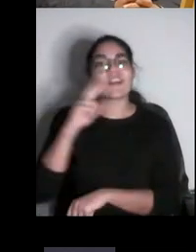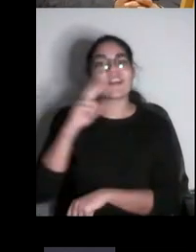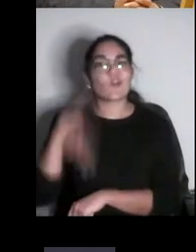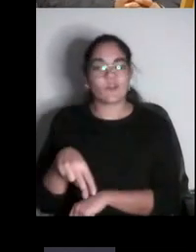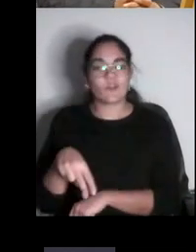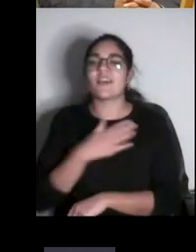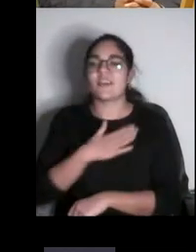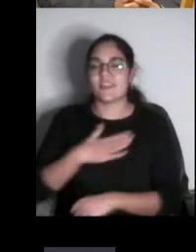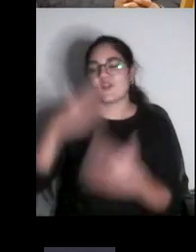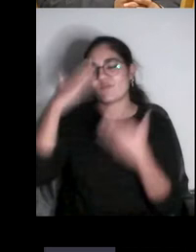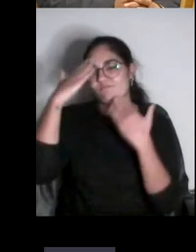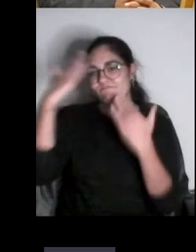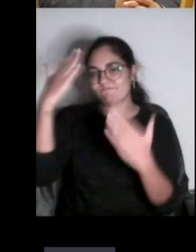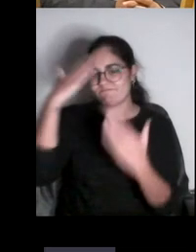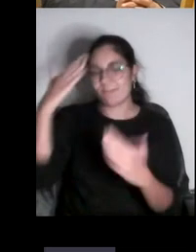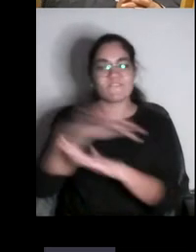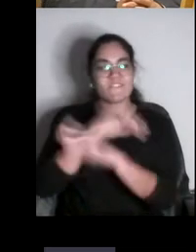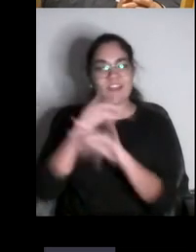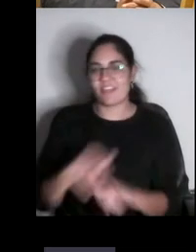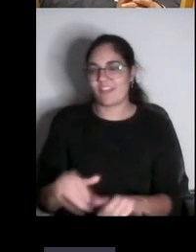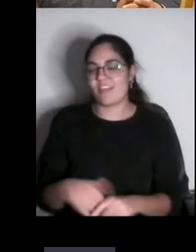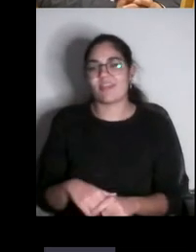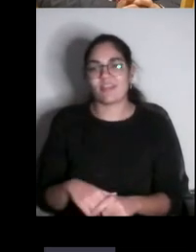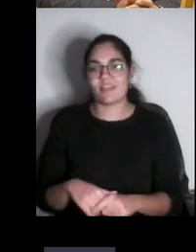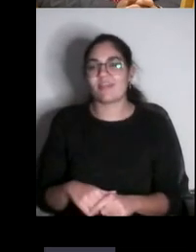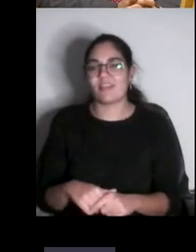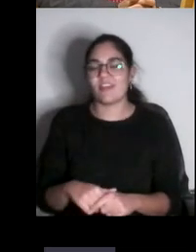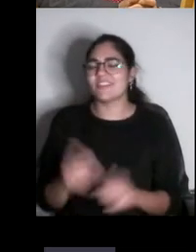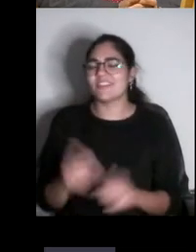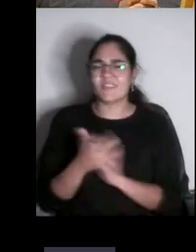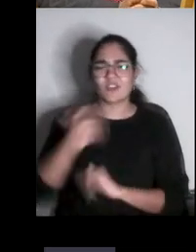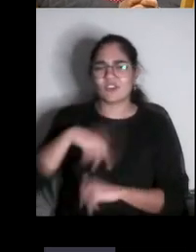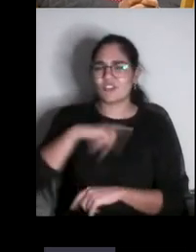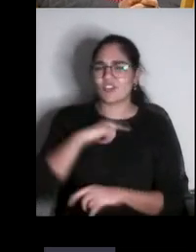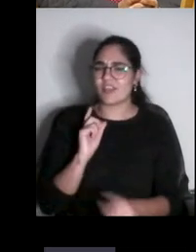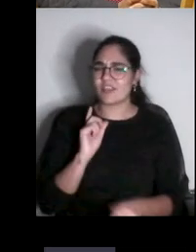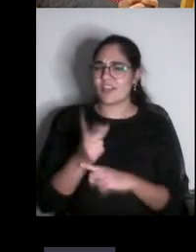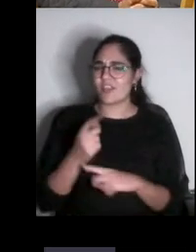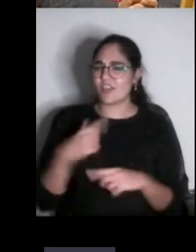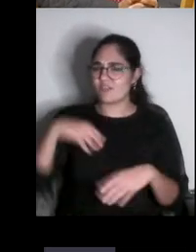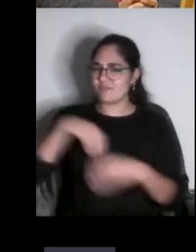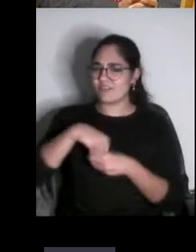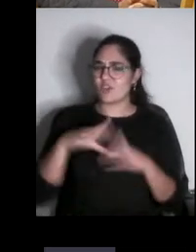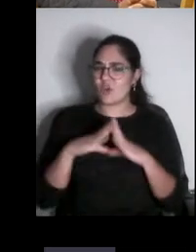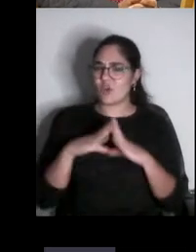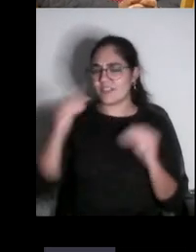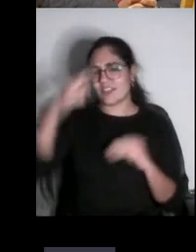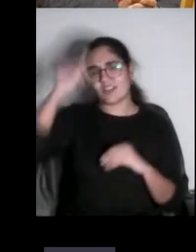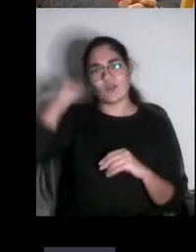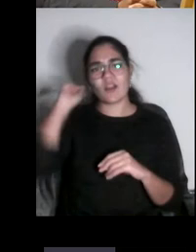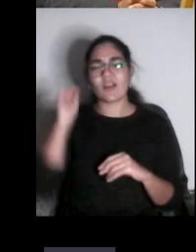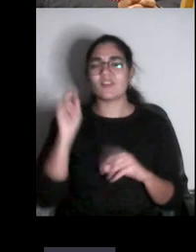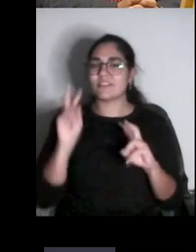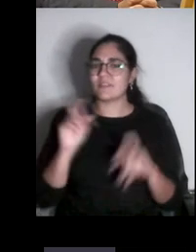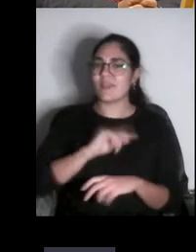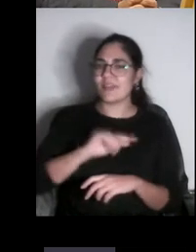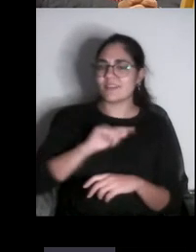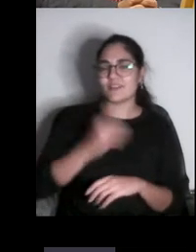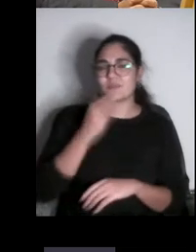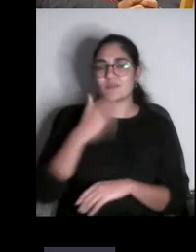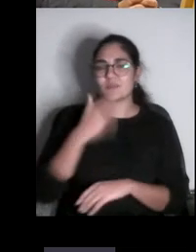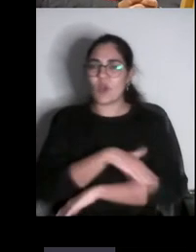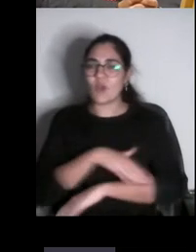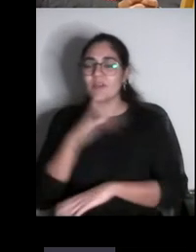Os queremos felicitar desde todo el equipo de dirección de la Universidad de Rey Juan Carlos por esa trayectoria que habéis desarrollado en los